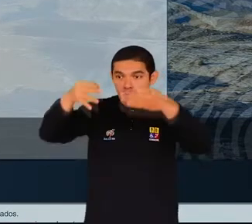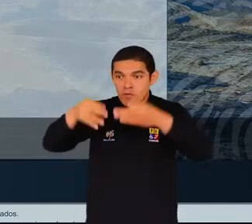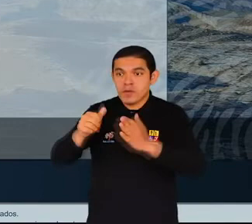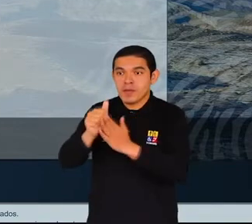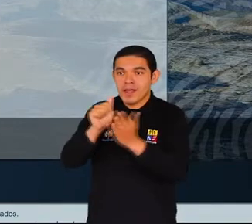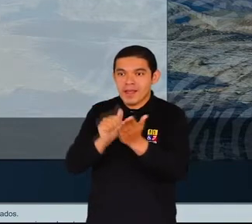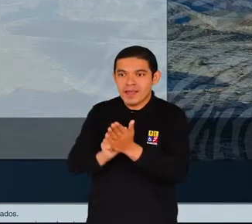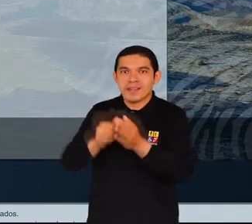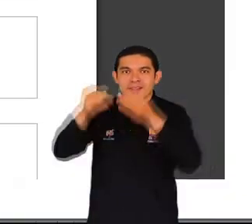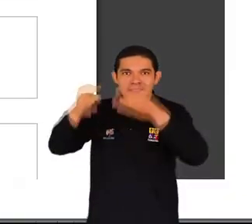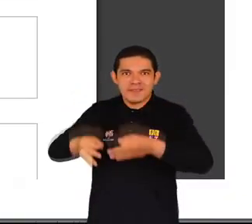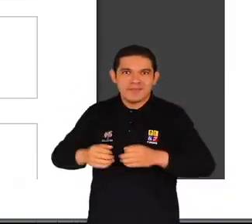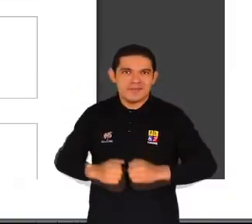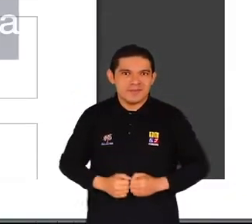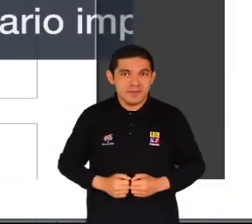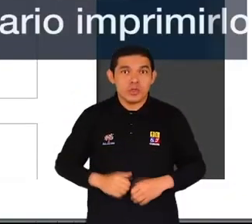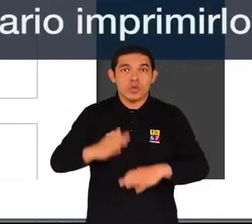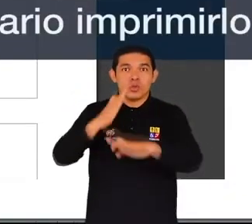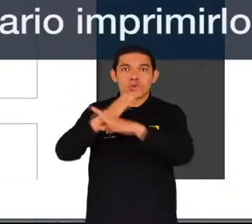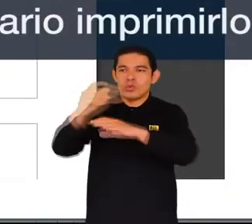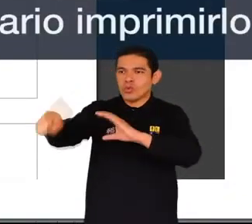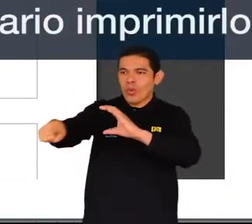web